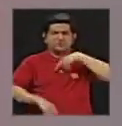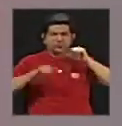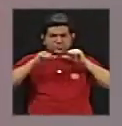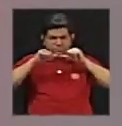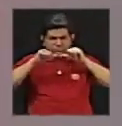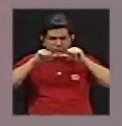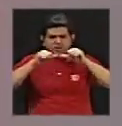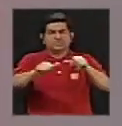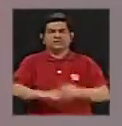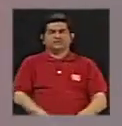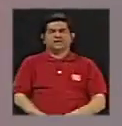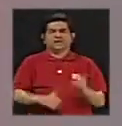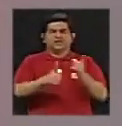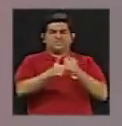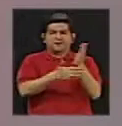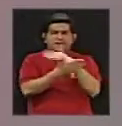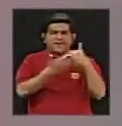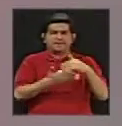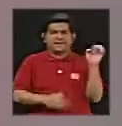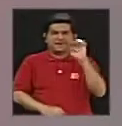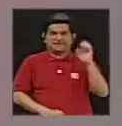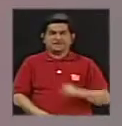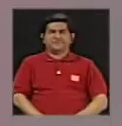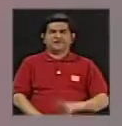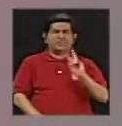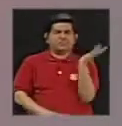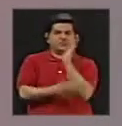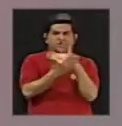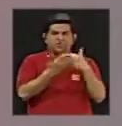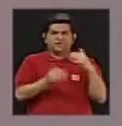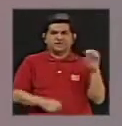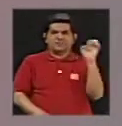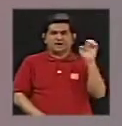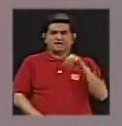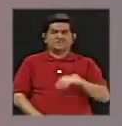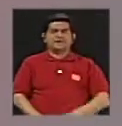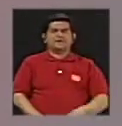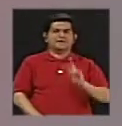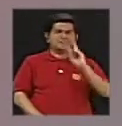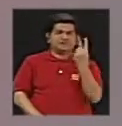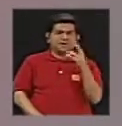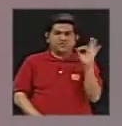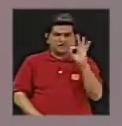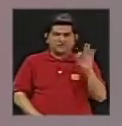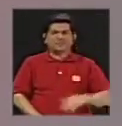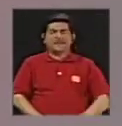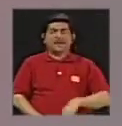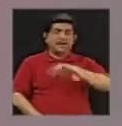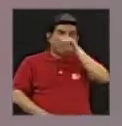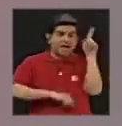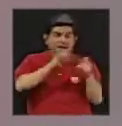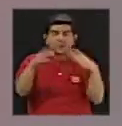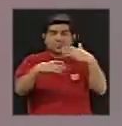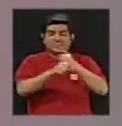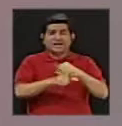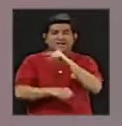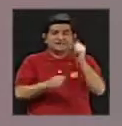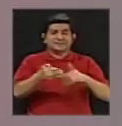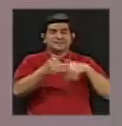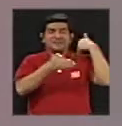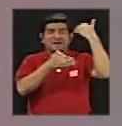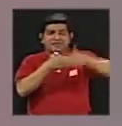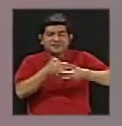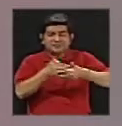desde la primera parte de enero, segunda parte de enero y segundo de febrero, con una encuesta hecha en la semana